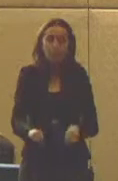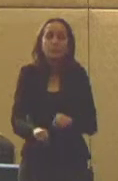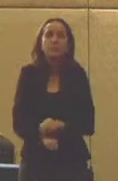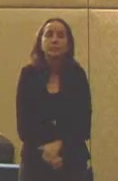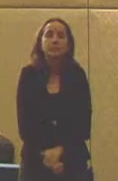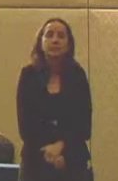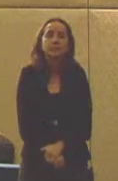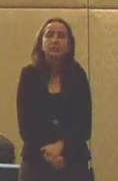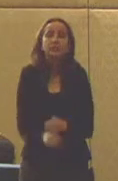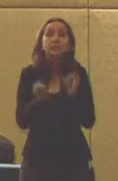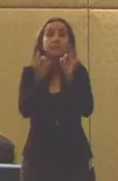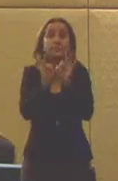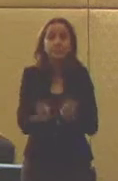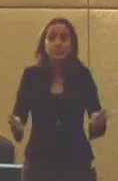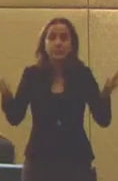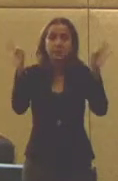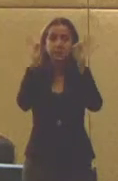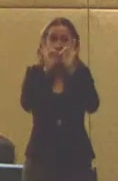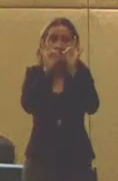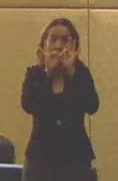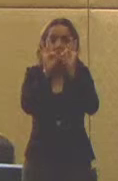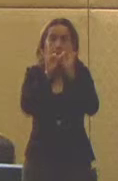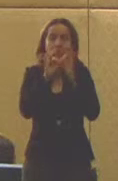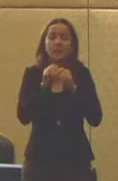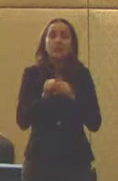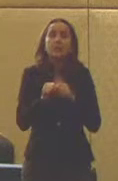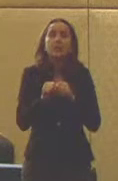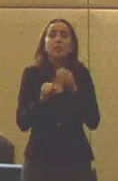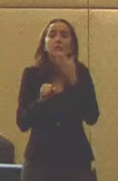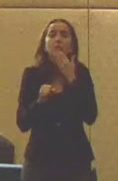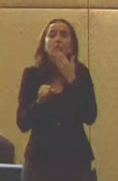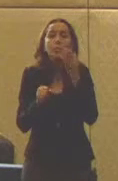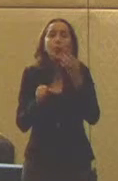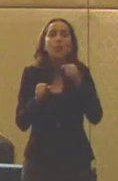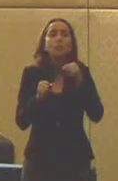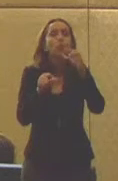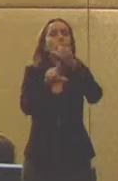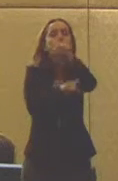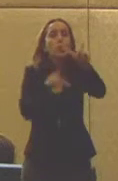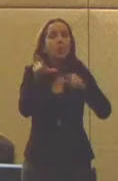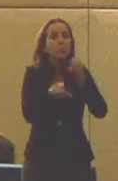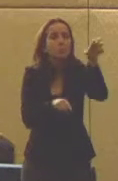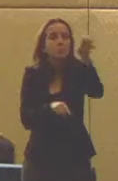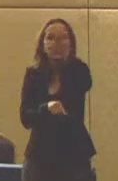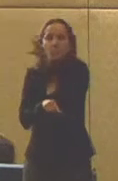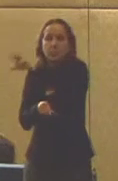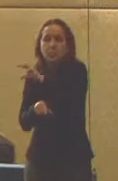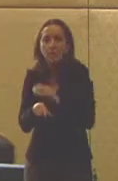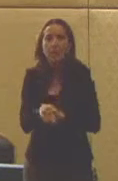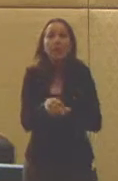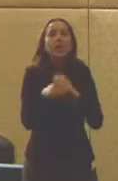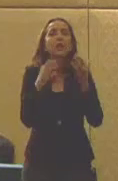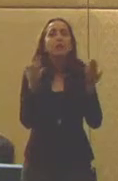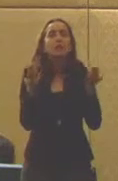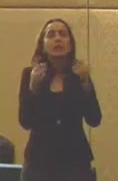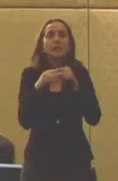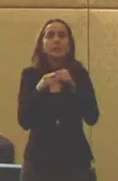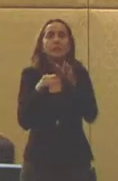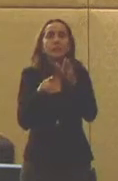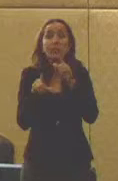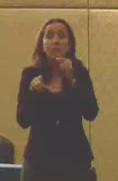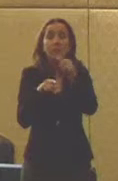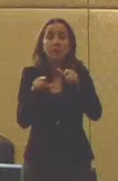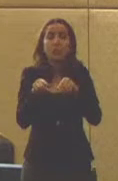También es muy importante incorporar la gestión de riesgo a través de los sectores, o sea, si los propios marcos legales de los sectores